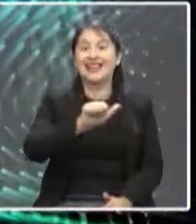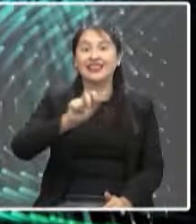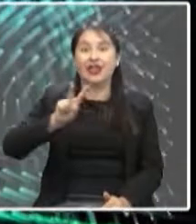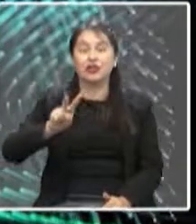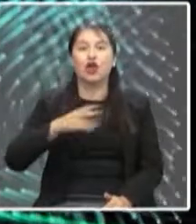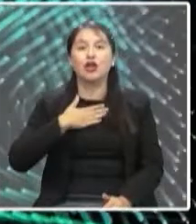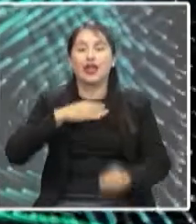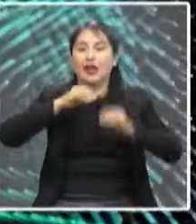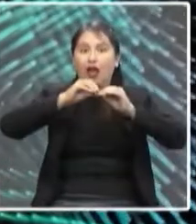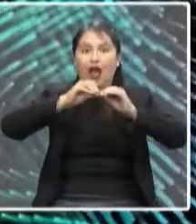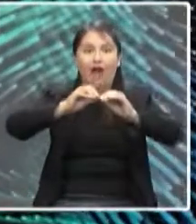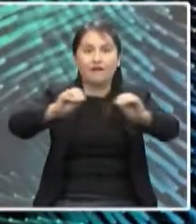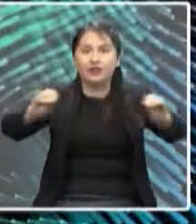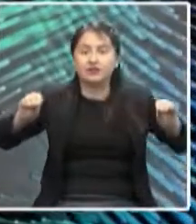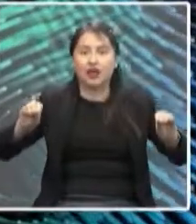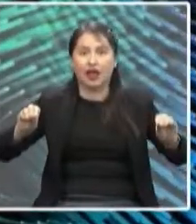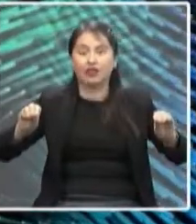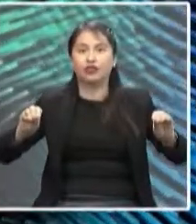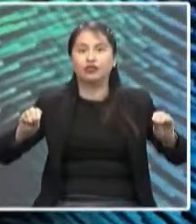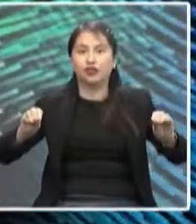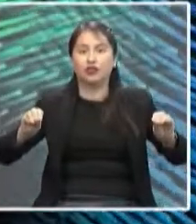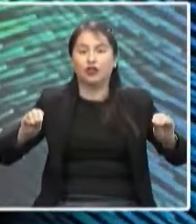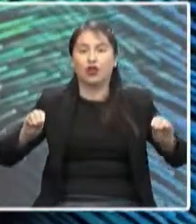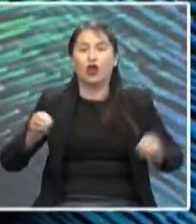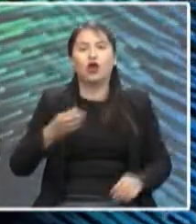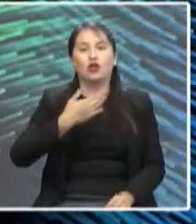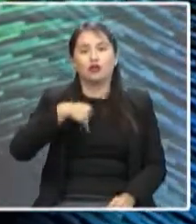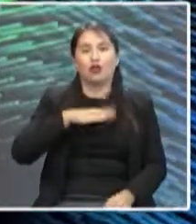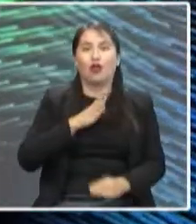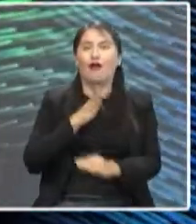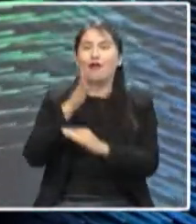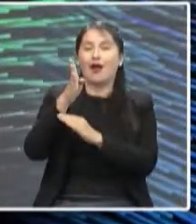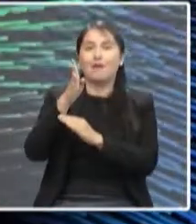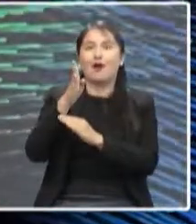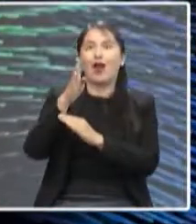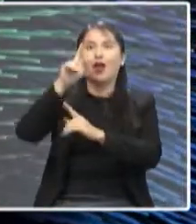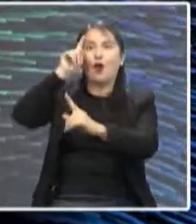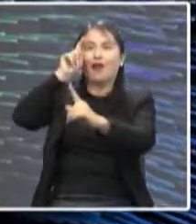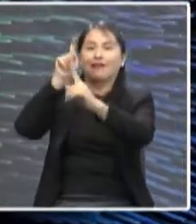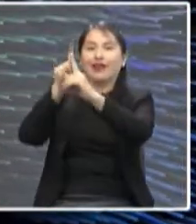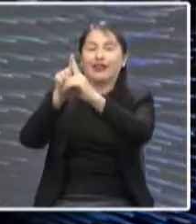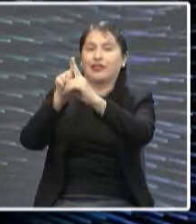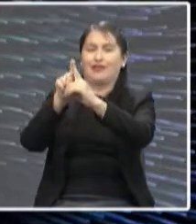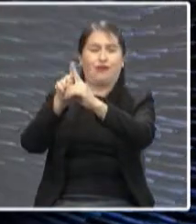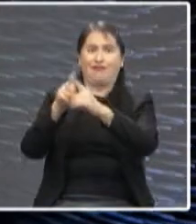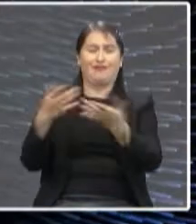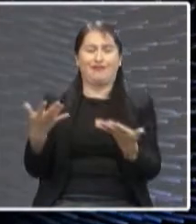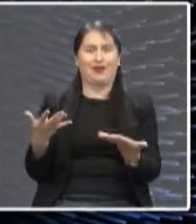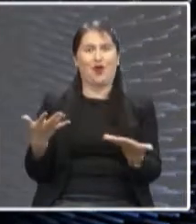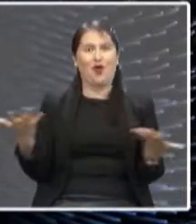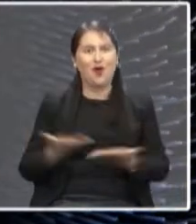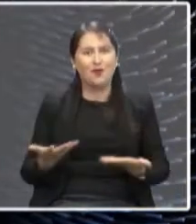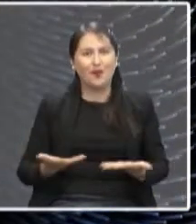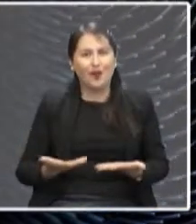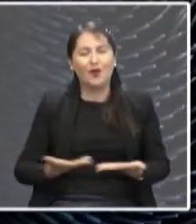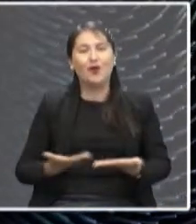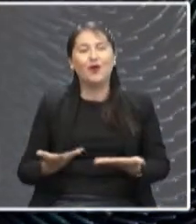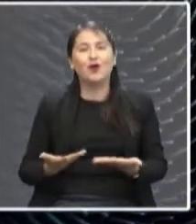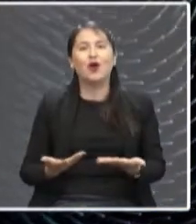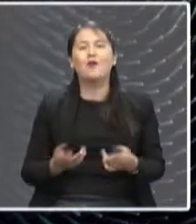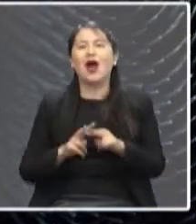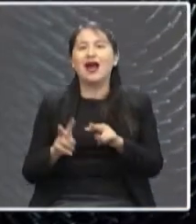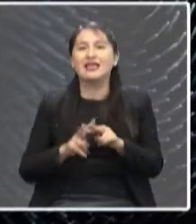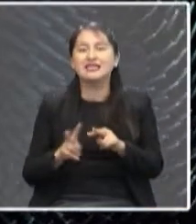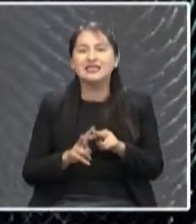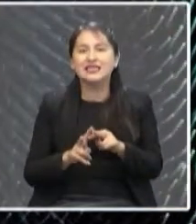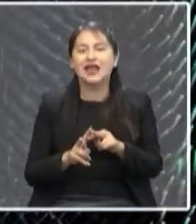comunicando que íbamos a ir tras una idea descabellada que no sabíamos cómo cuantificar, cuánto